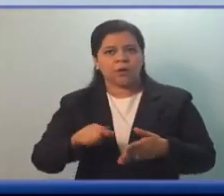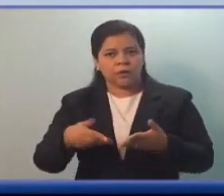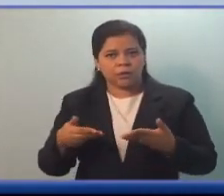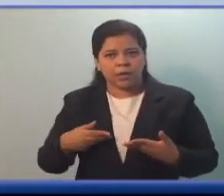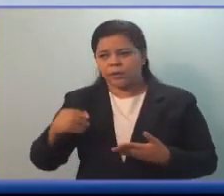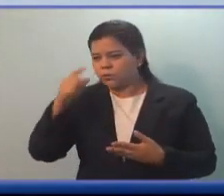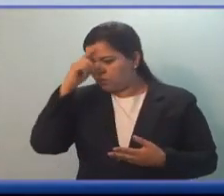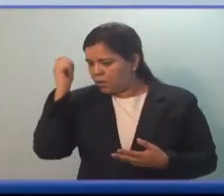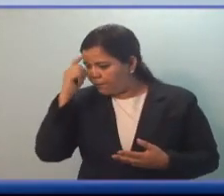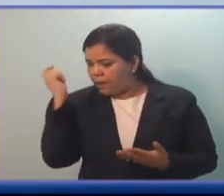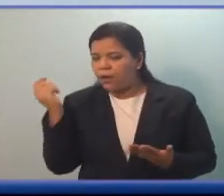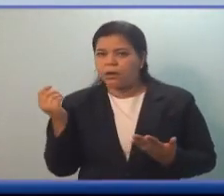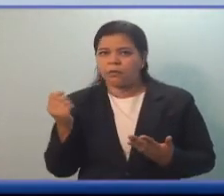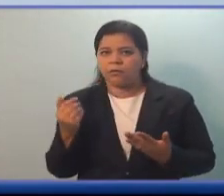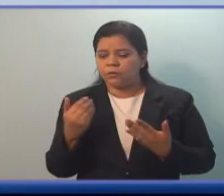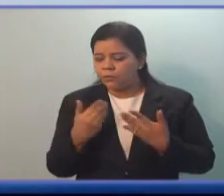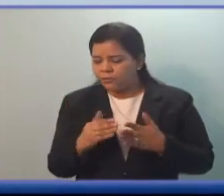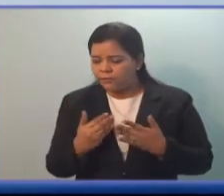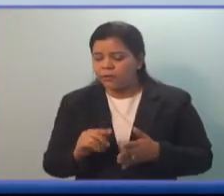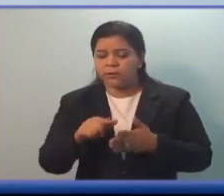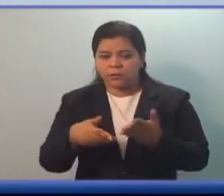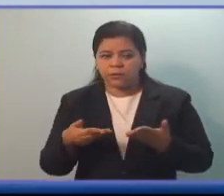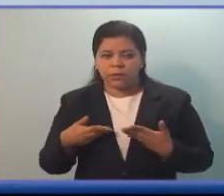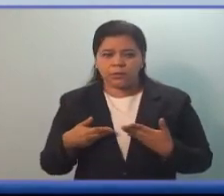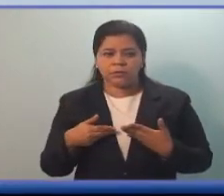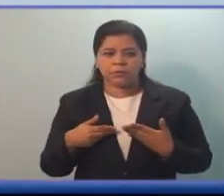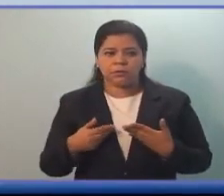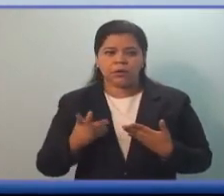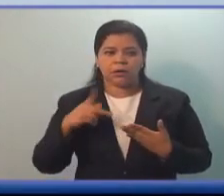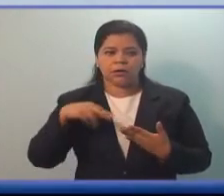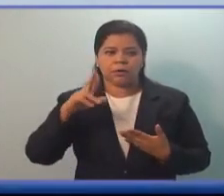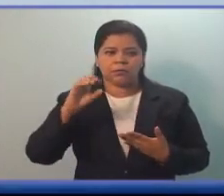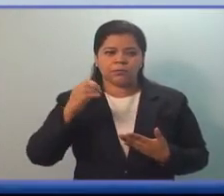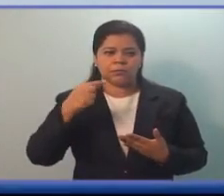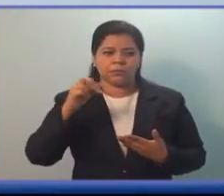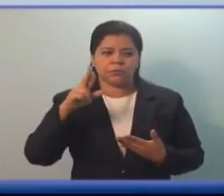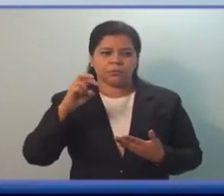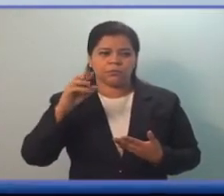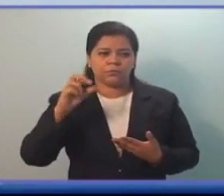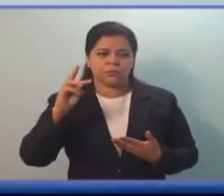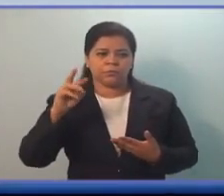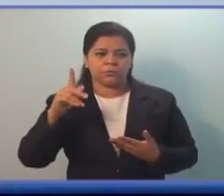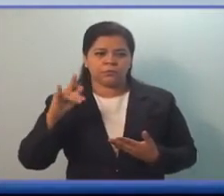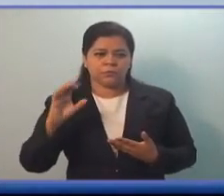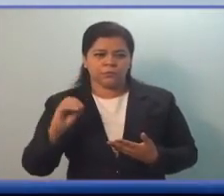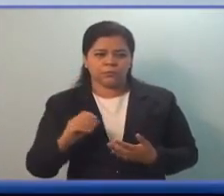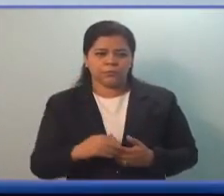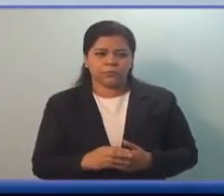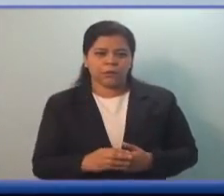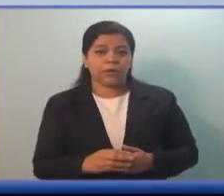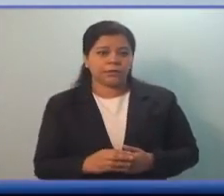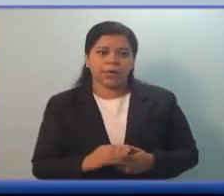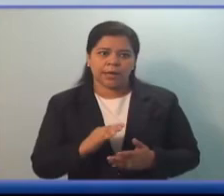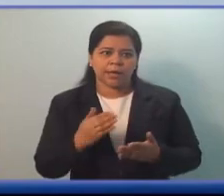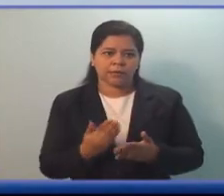trabajo, que son los llamados derechos programáticos. Y ahí entramos en un